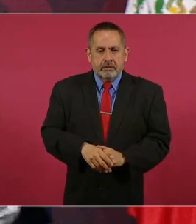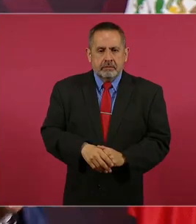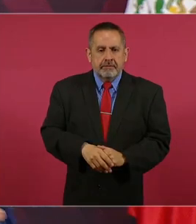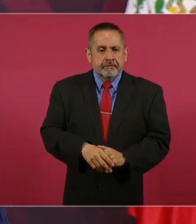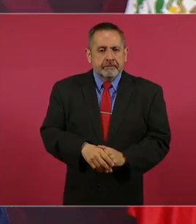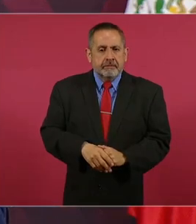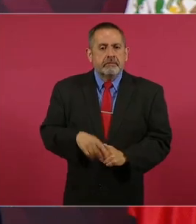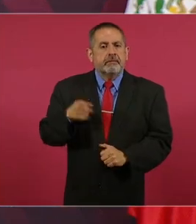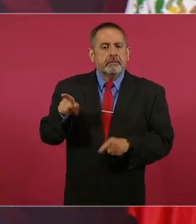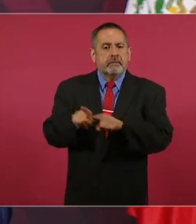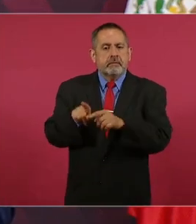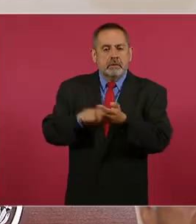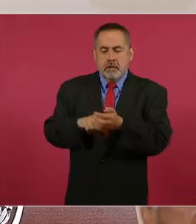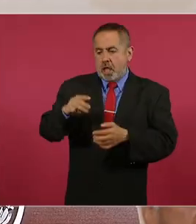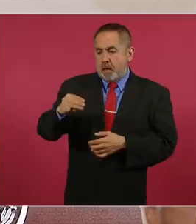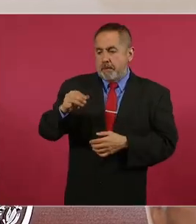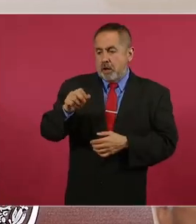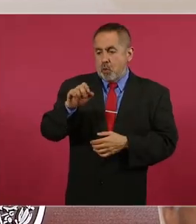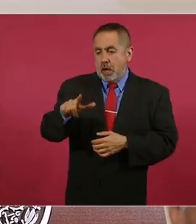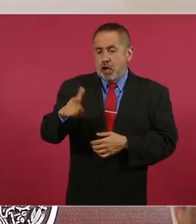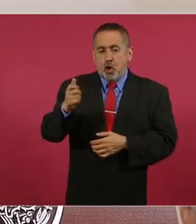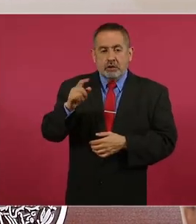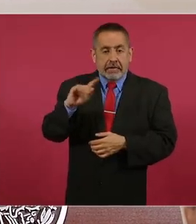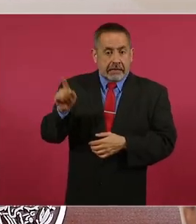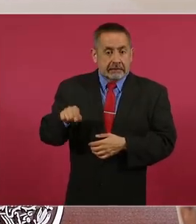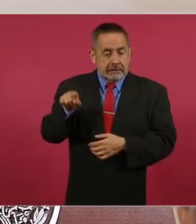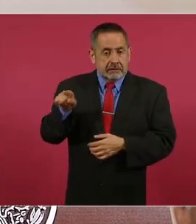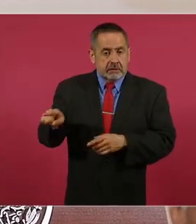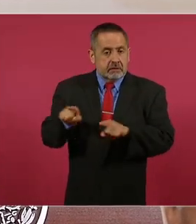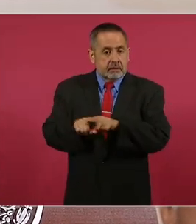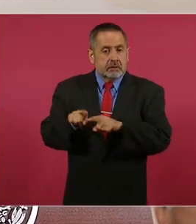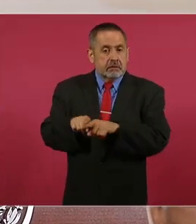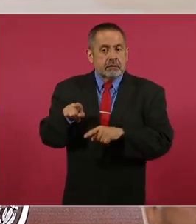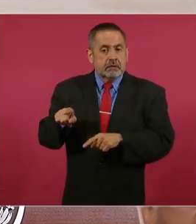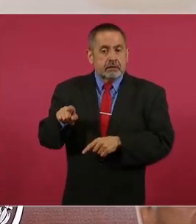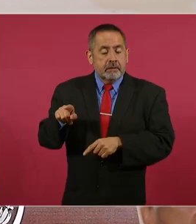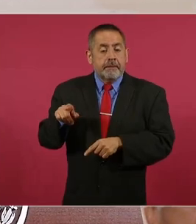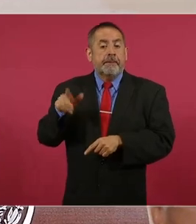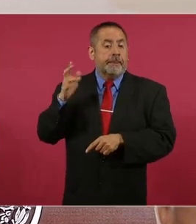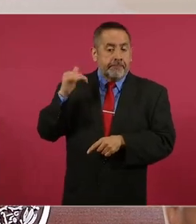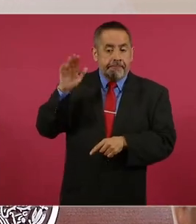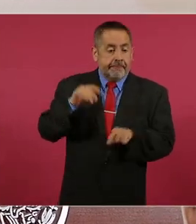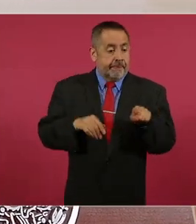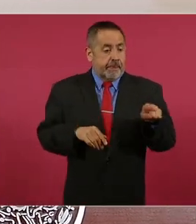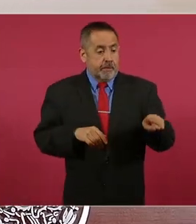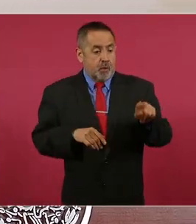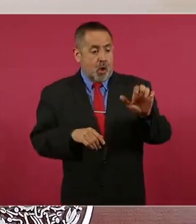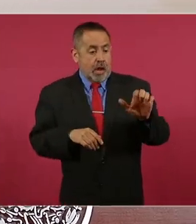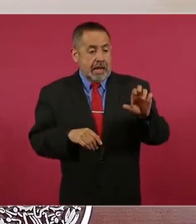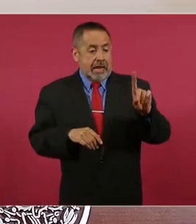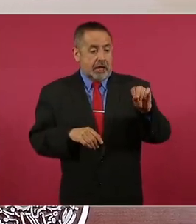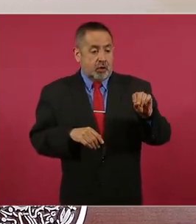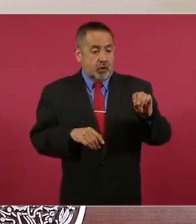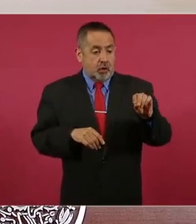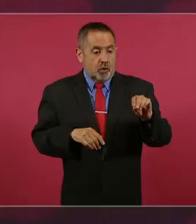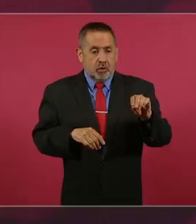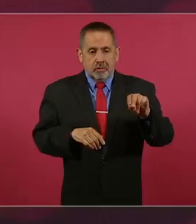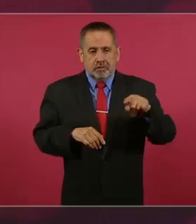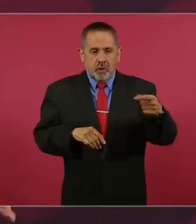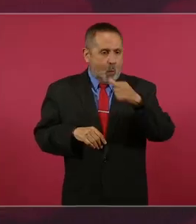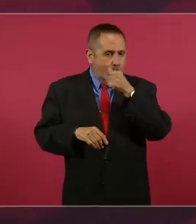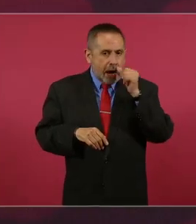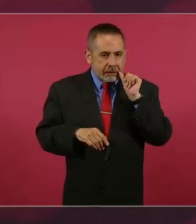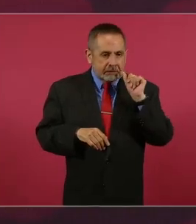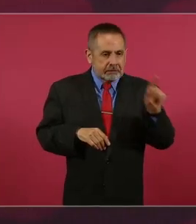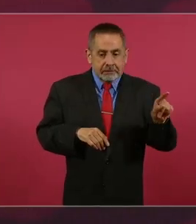bueno, Manuel González, cuando Lerdo y Juárez gobernaban,